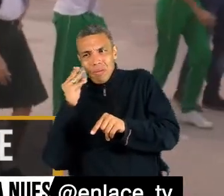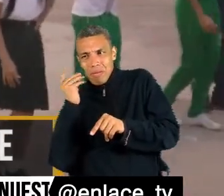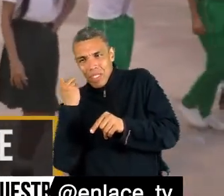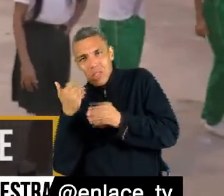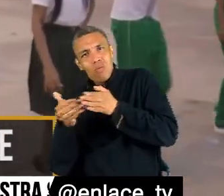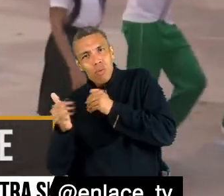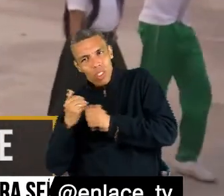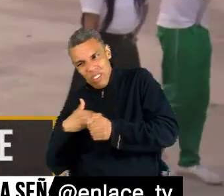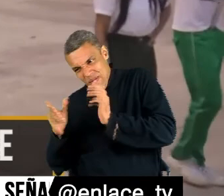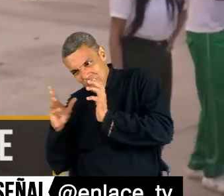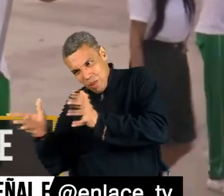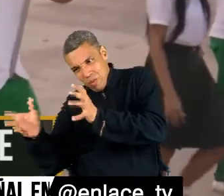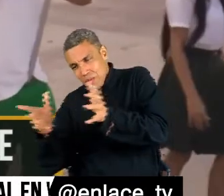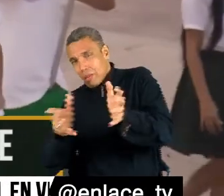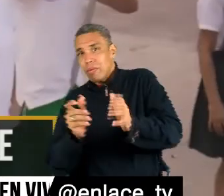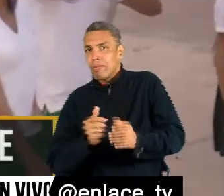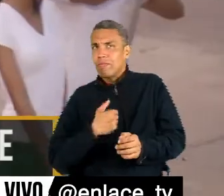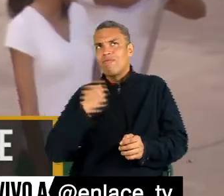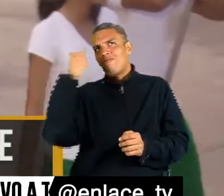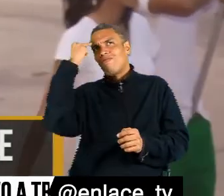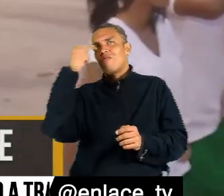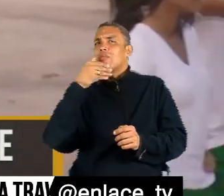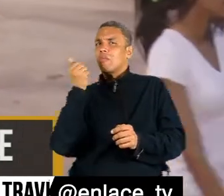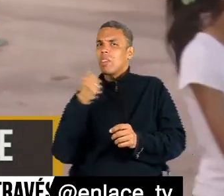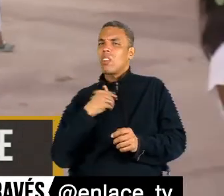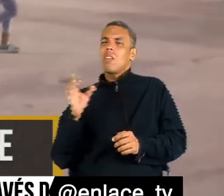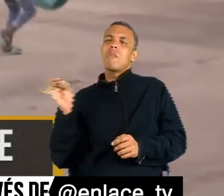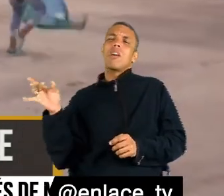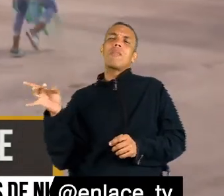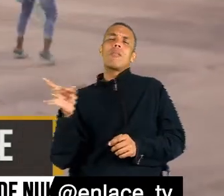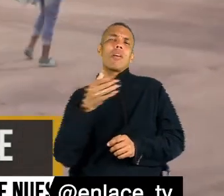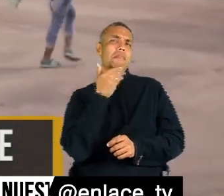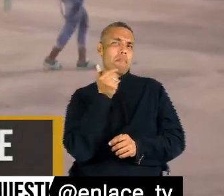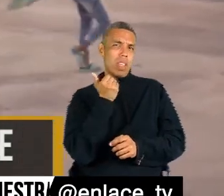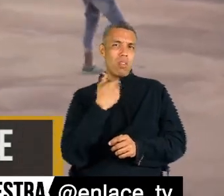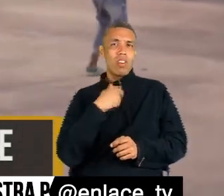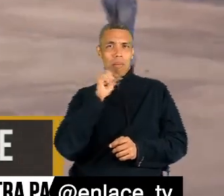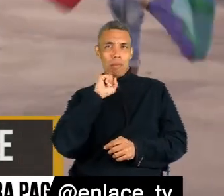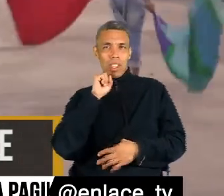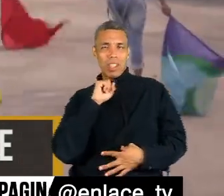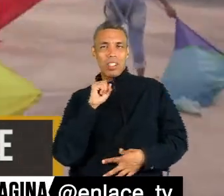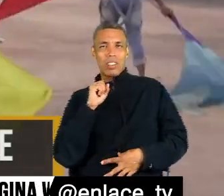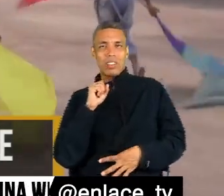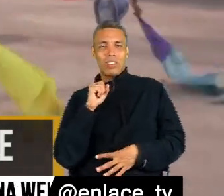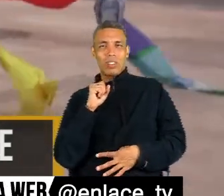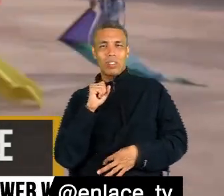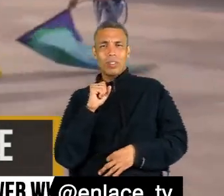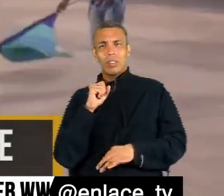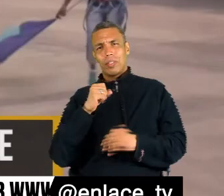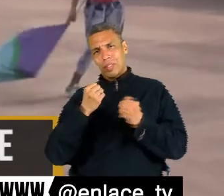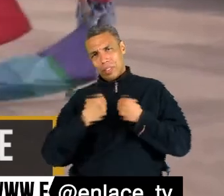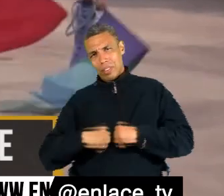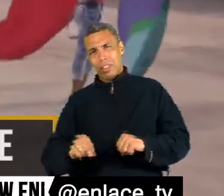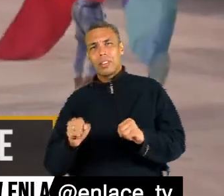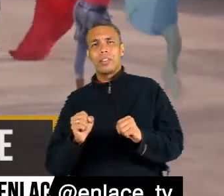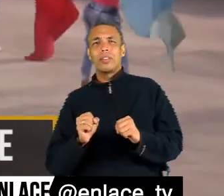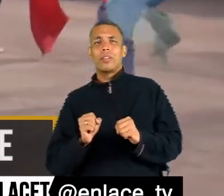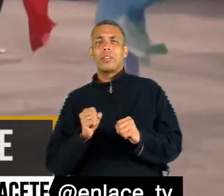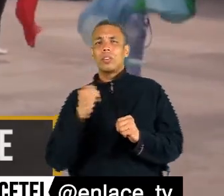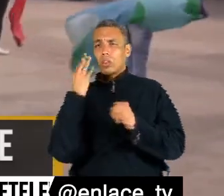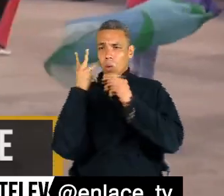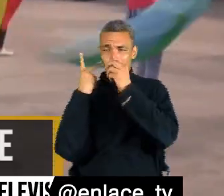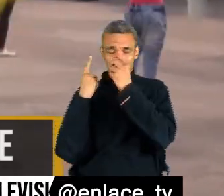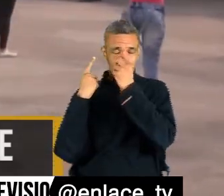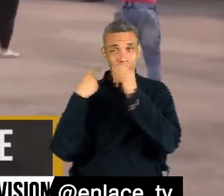para seguir siendo los mejores, estar entre las mejores bandas, con mucho esfuerzo, dedicación, trabajando todos los días